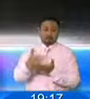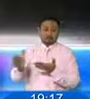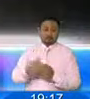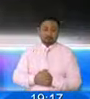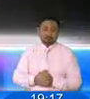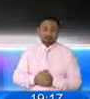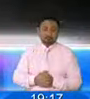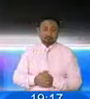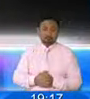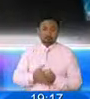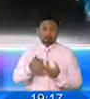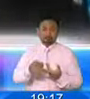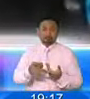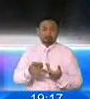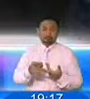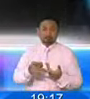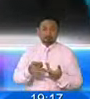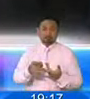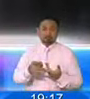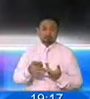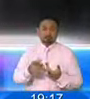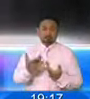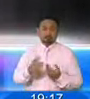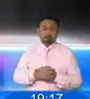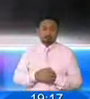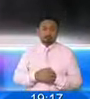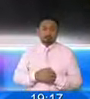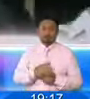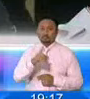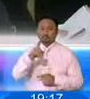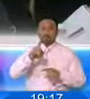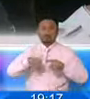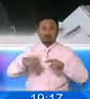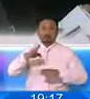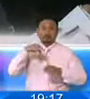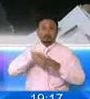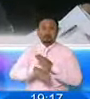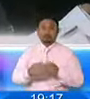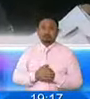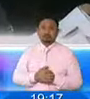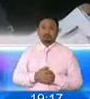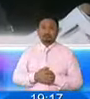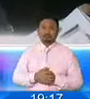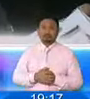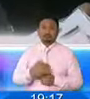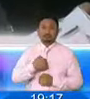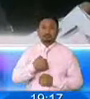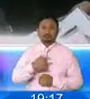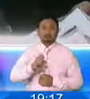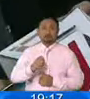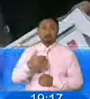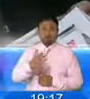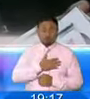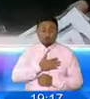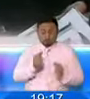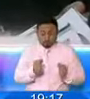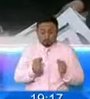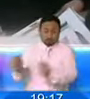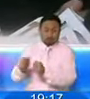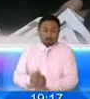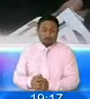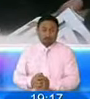Fue entonces cuando se encontró con la novedad que estaba impedida de ingresar. He tenido que mover las vallas, han sido